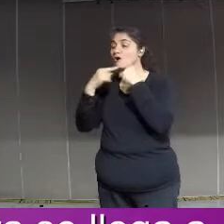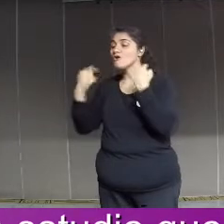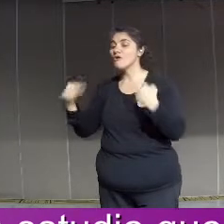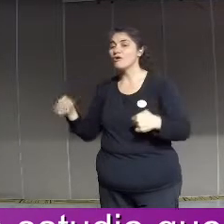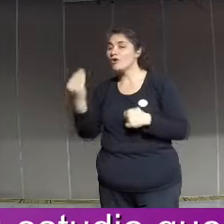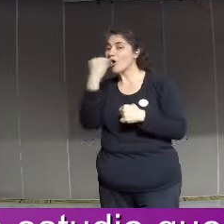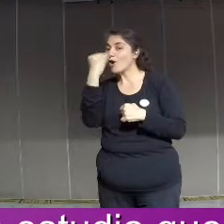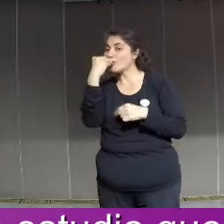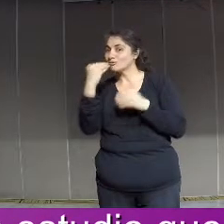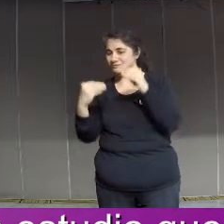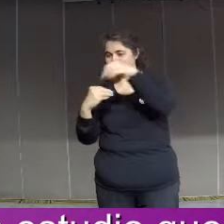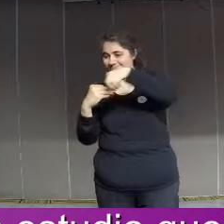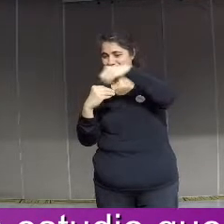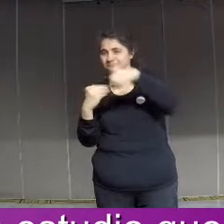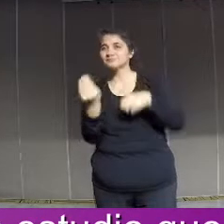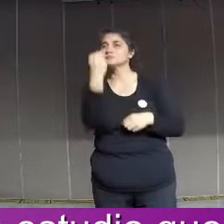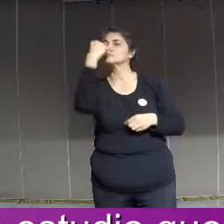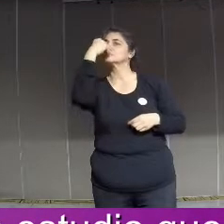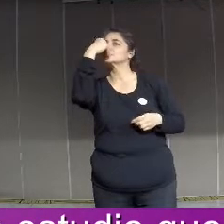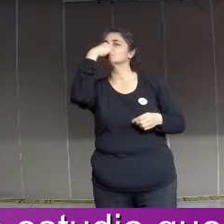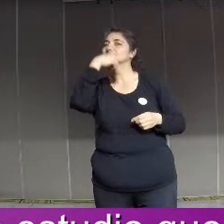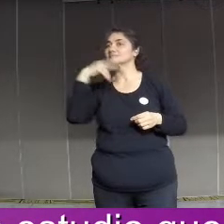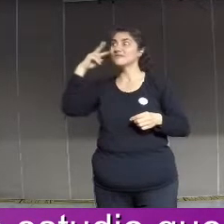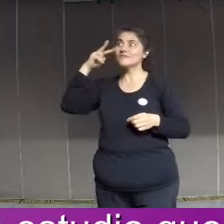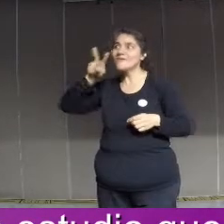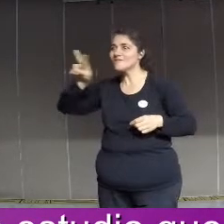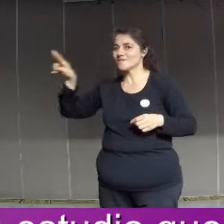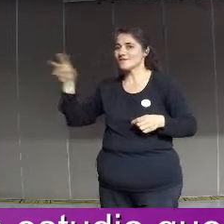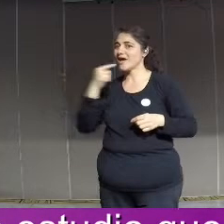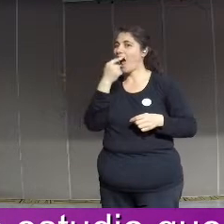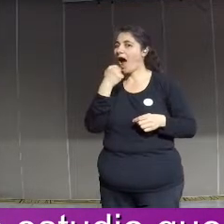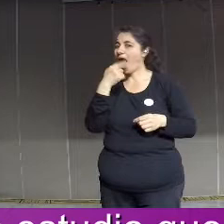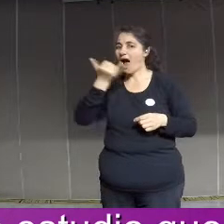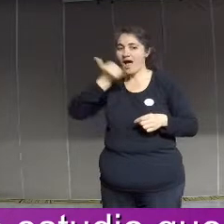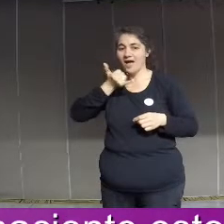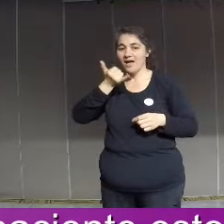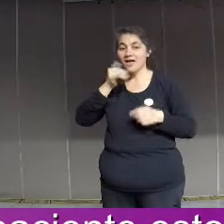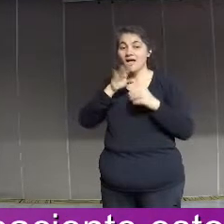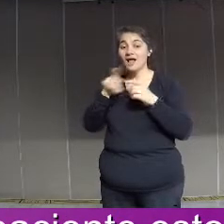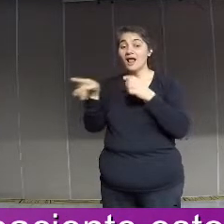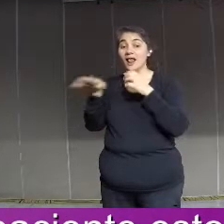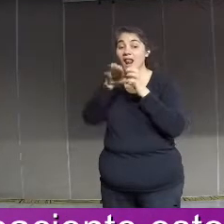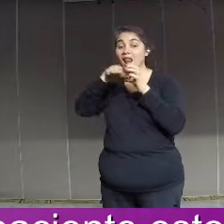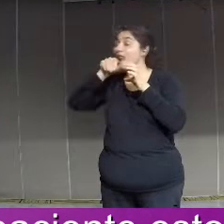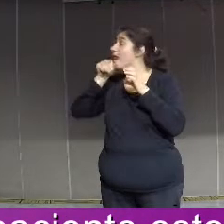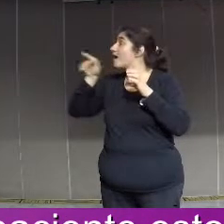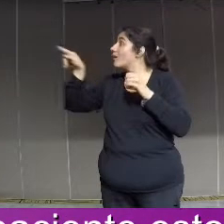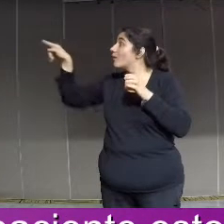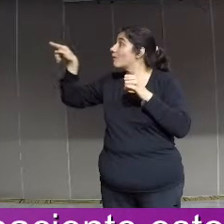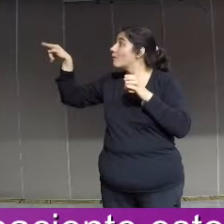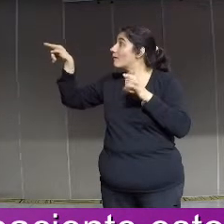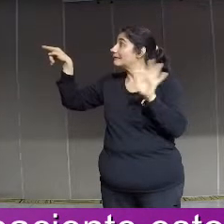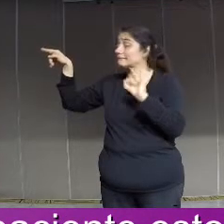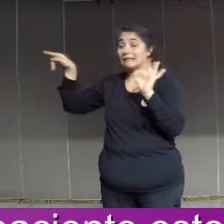contraste al alimento. El paciente tiene el alimento en la boca, la lengua está acá abajo, haciendo nada. Y